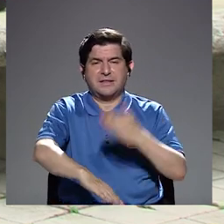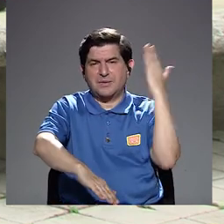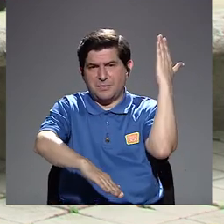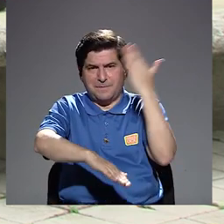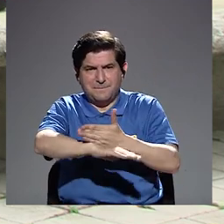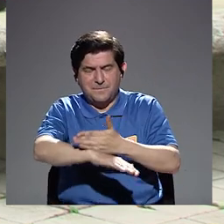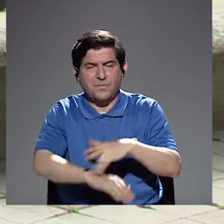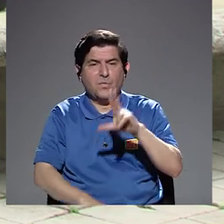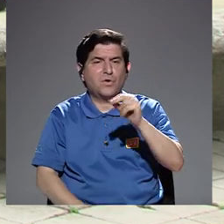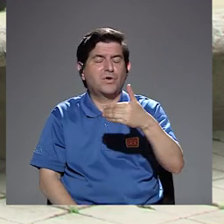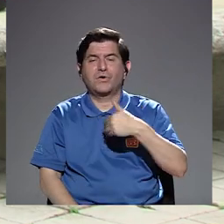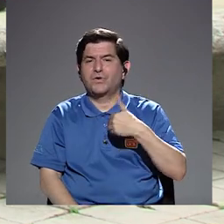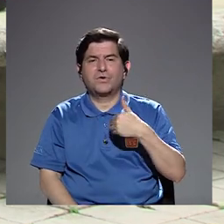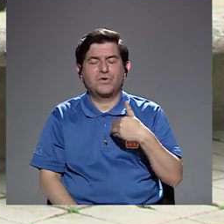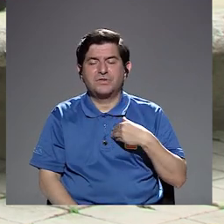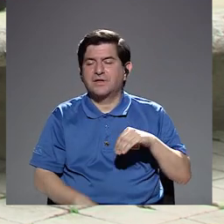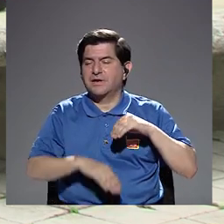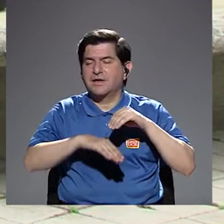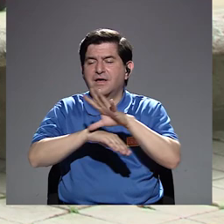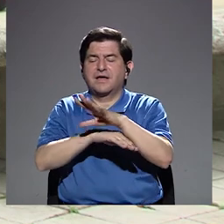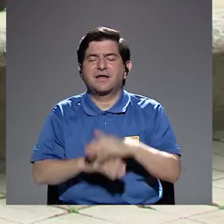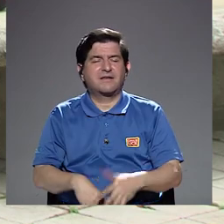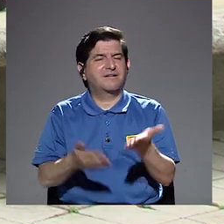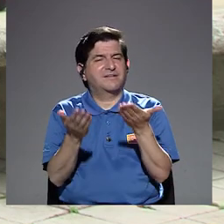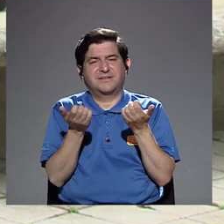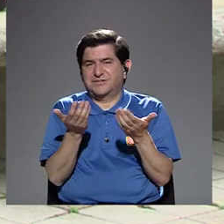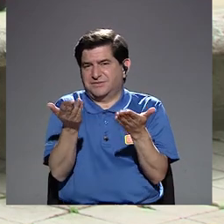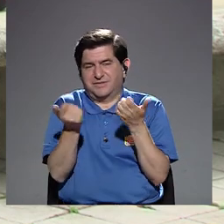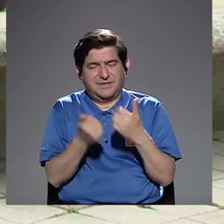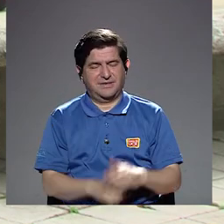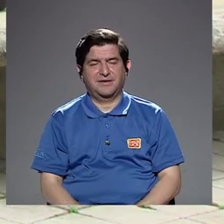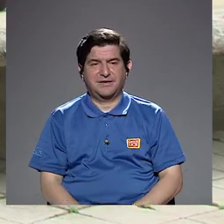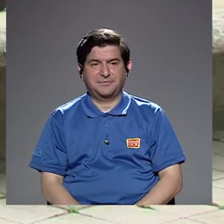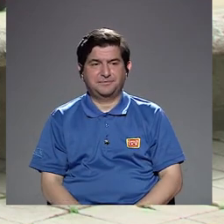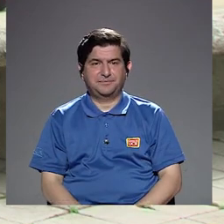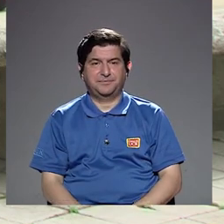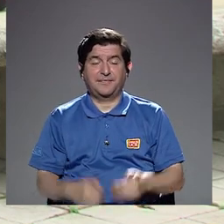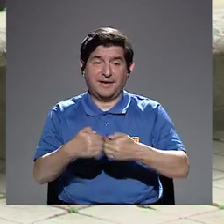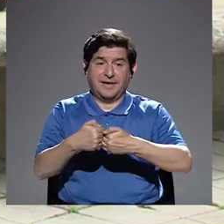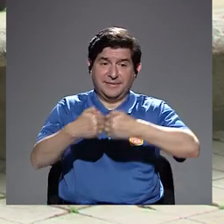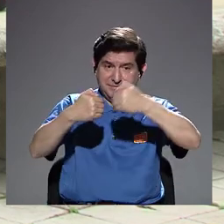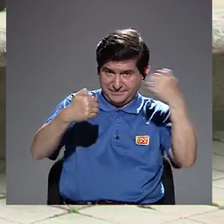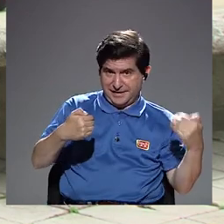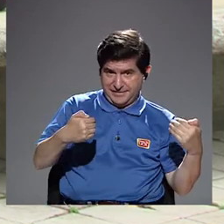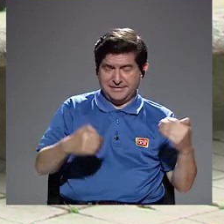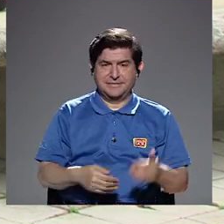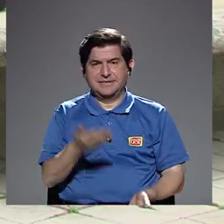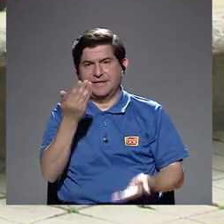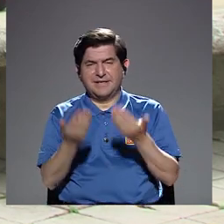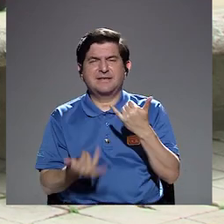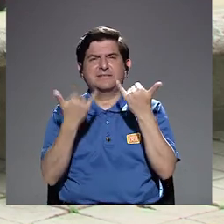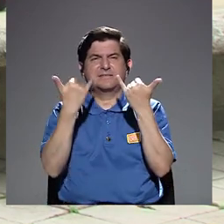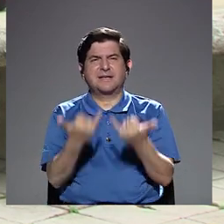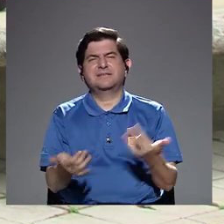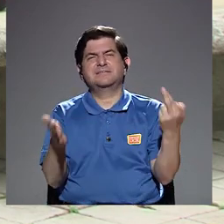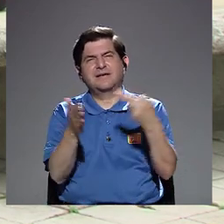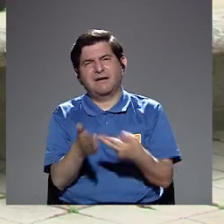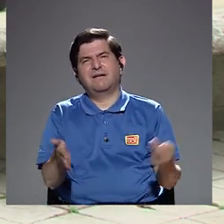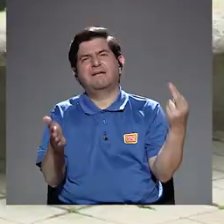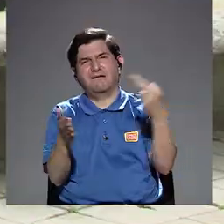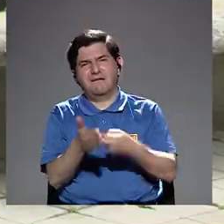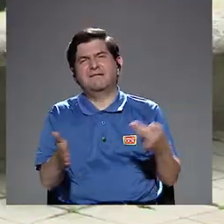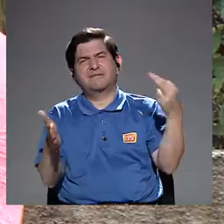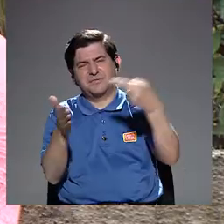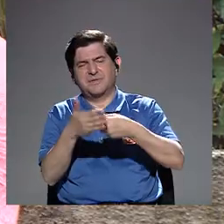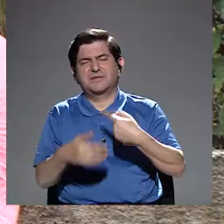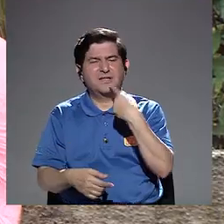lesiones y no vaya a tener consecuencias indeseables, ¿verdad? Y por otro lado, y un poco trillado tal vez, que lo hablamos siempre